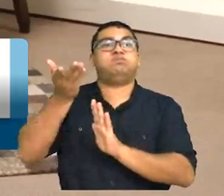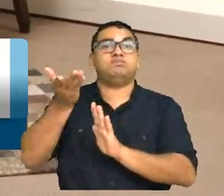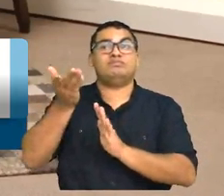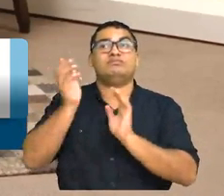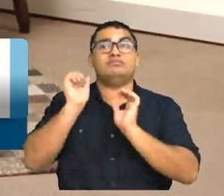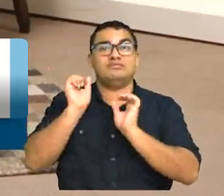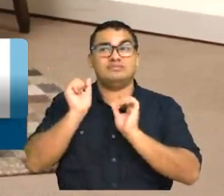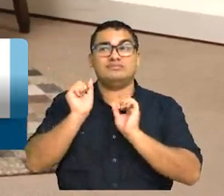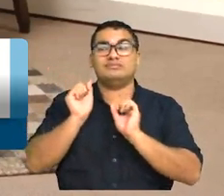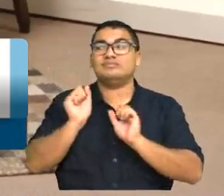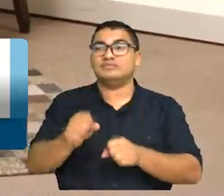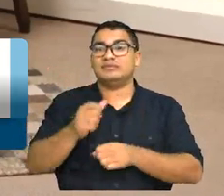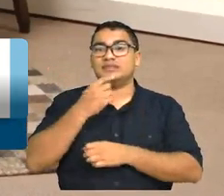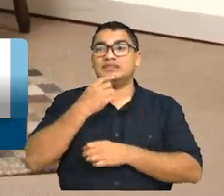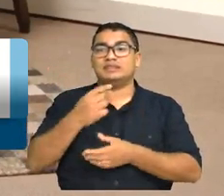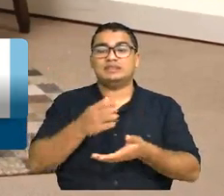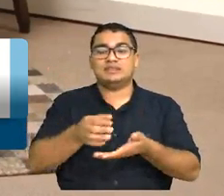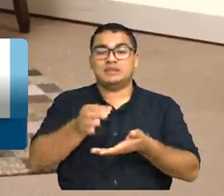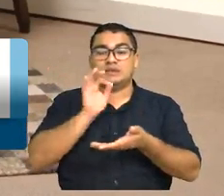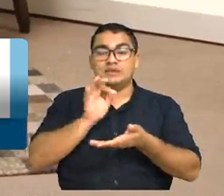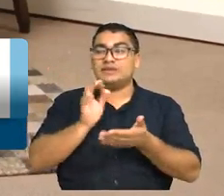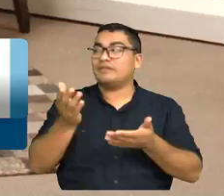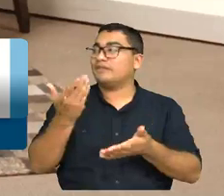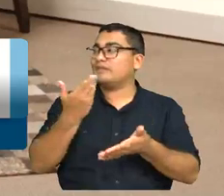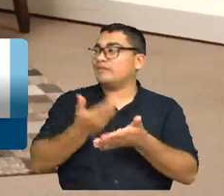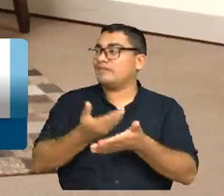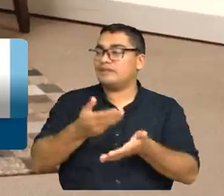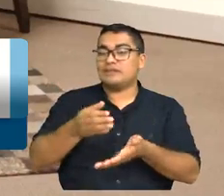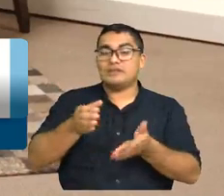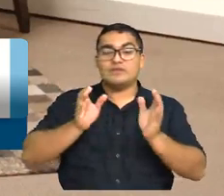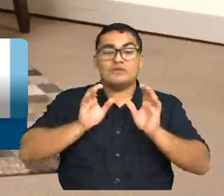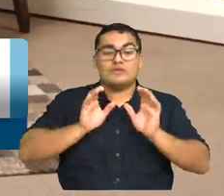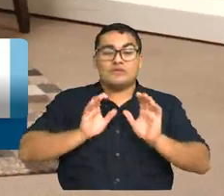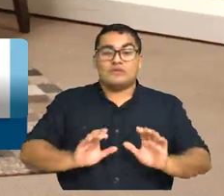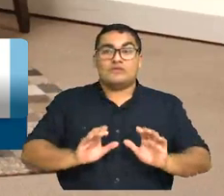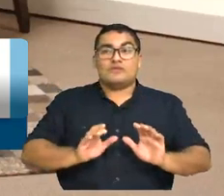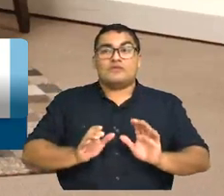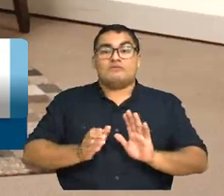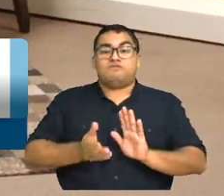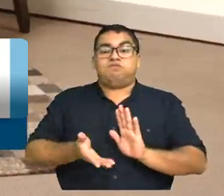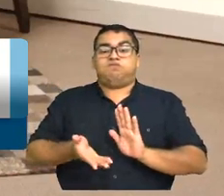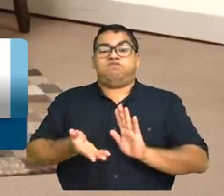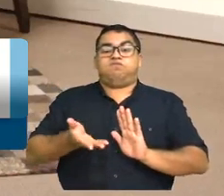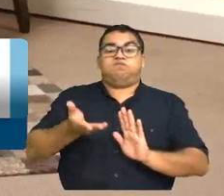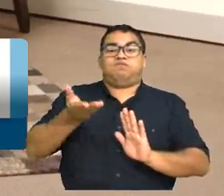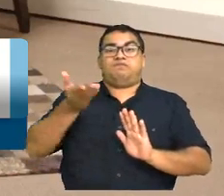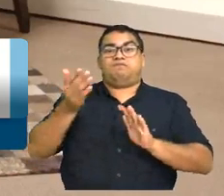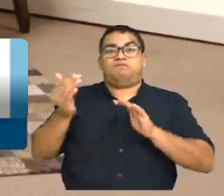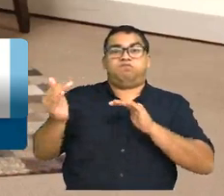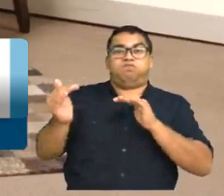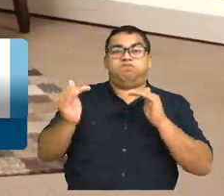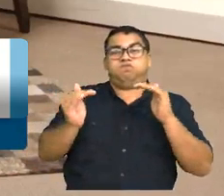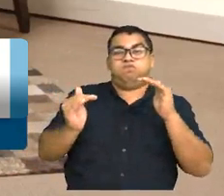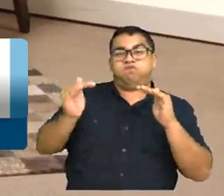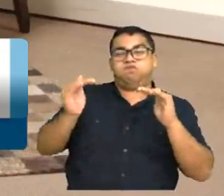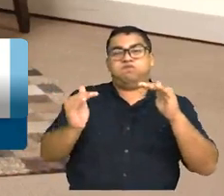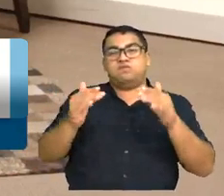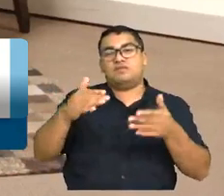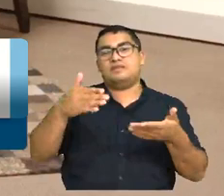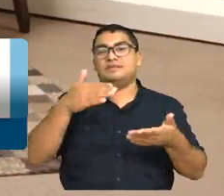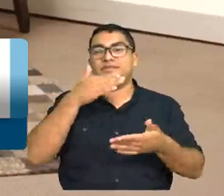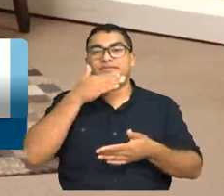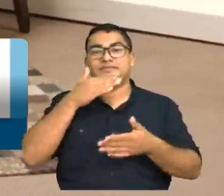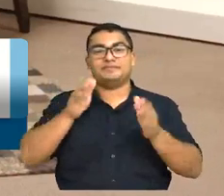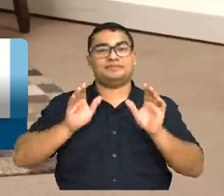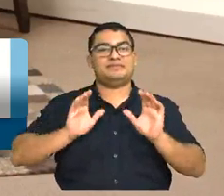estamos ingiriendo algo caliente, el cuerpo lo asimila y comienza a regular el termostato interno del cuerpo.